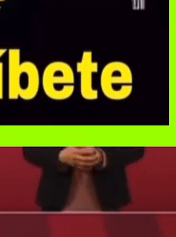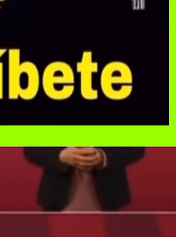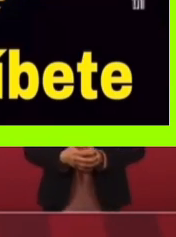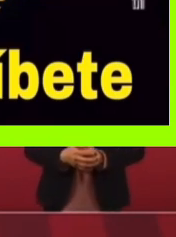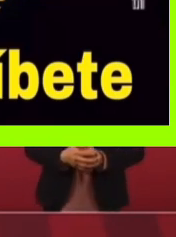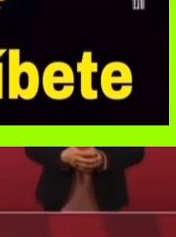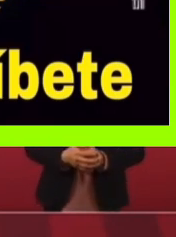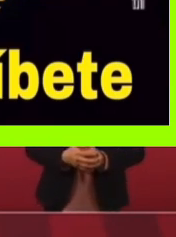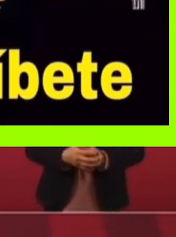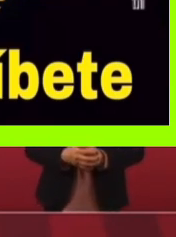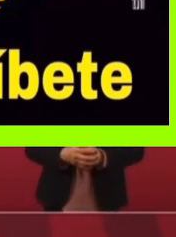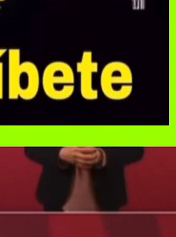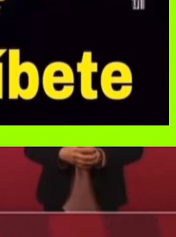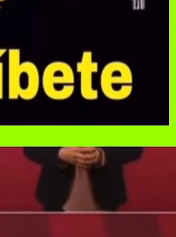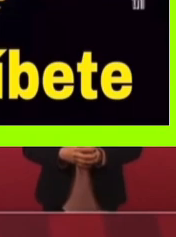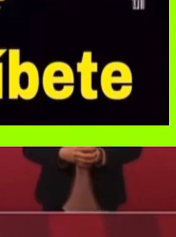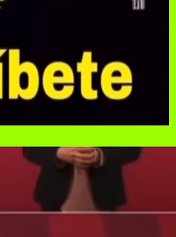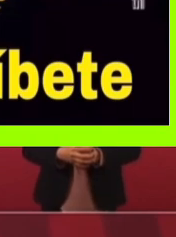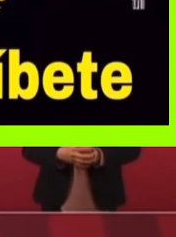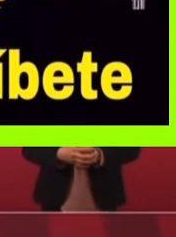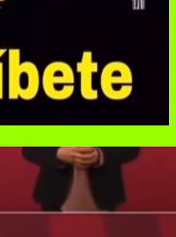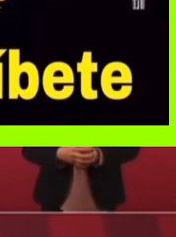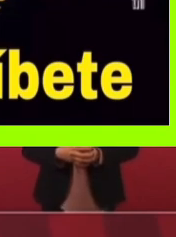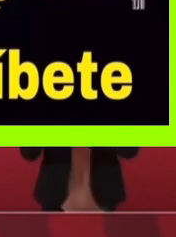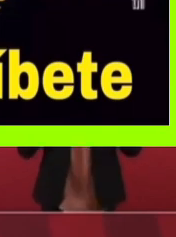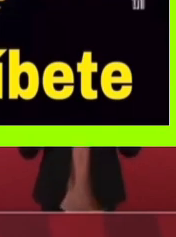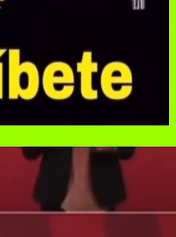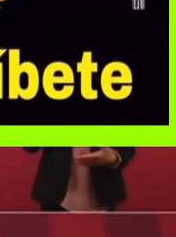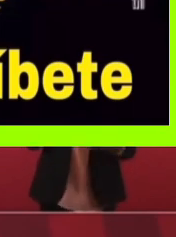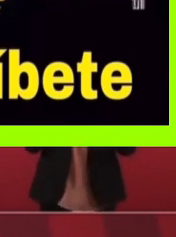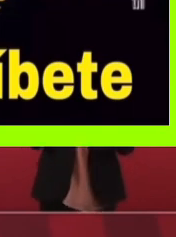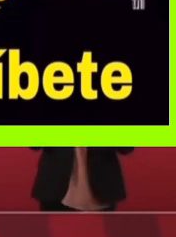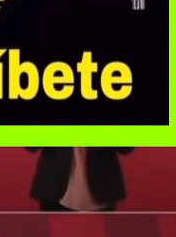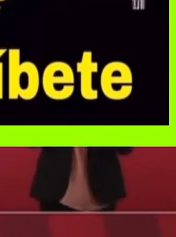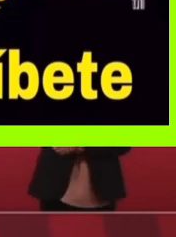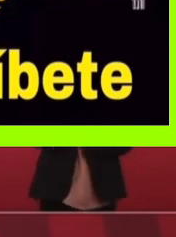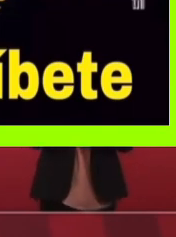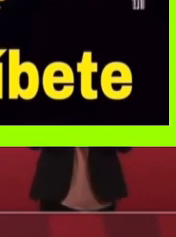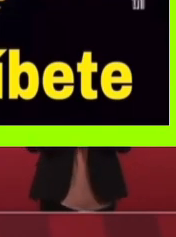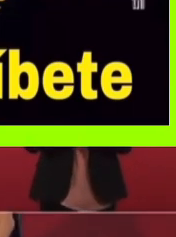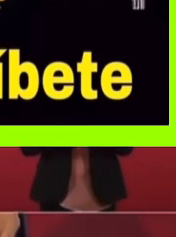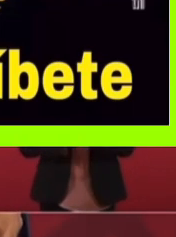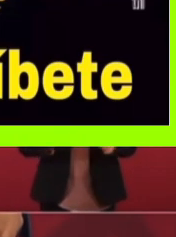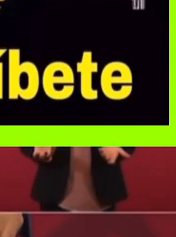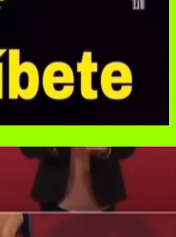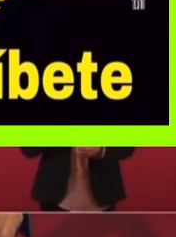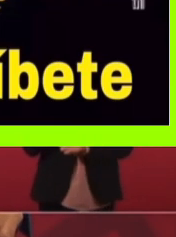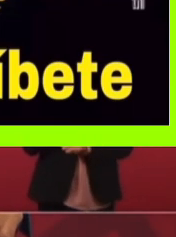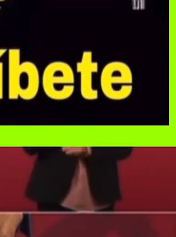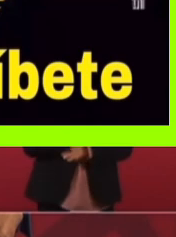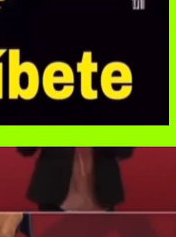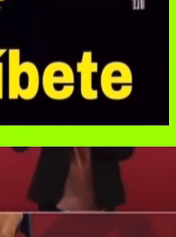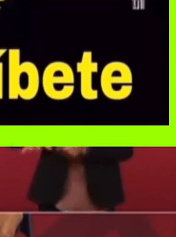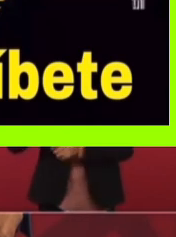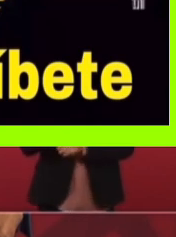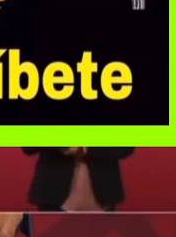hormiga se le pondría color de hormiga a este pejelagarto es increíble que